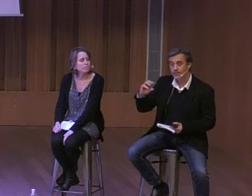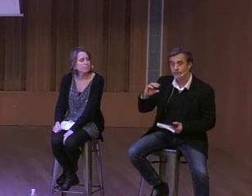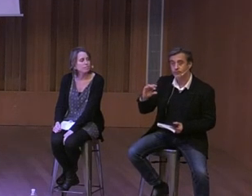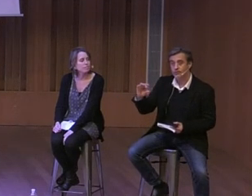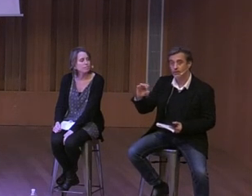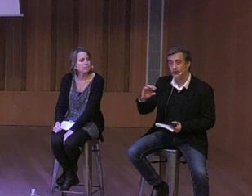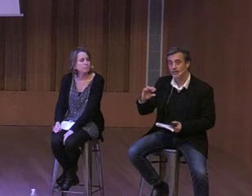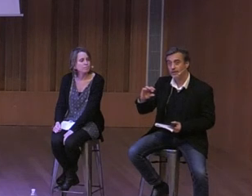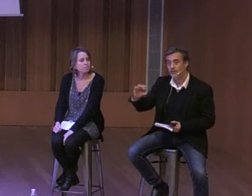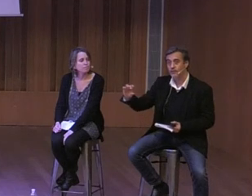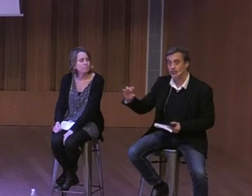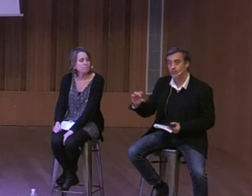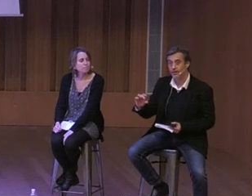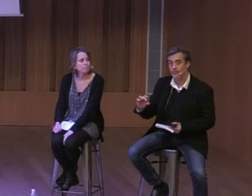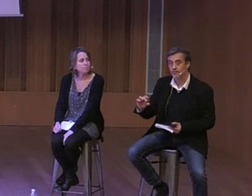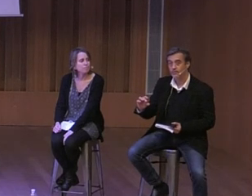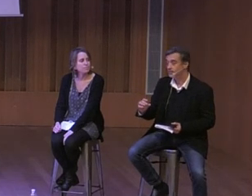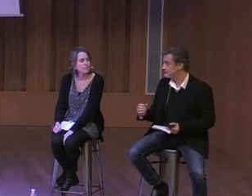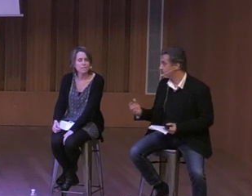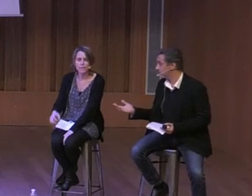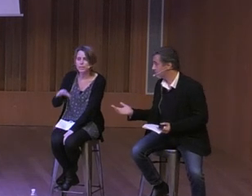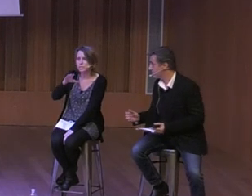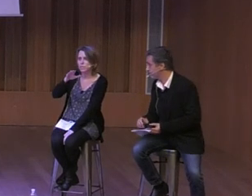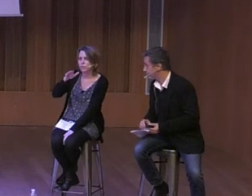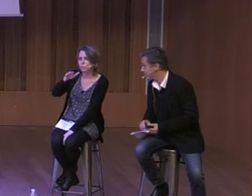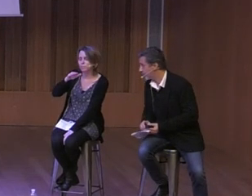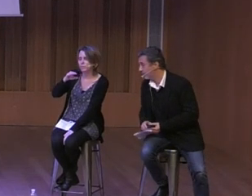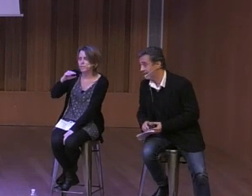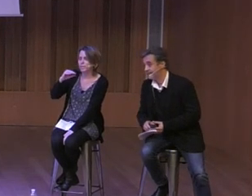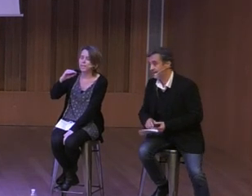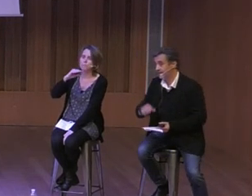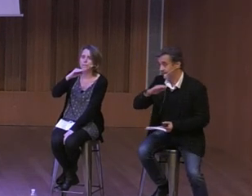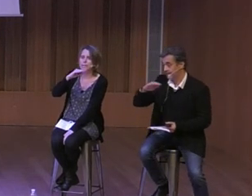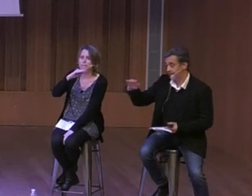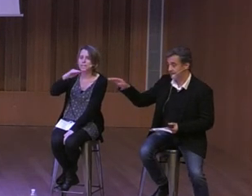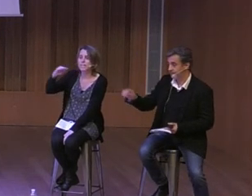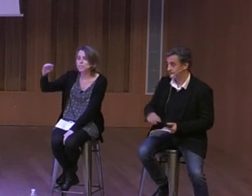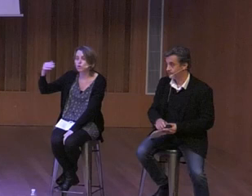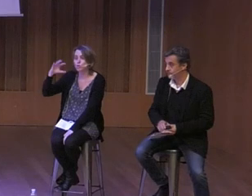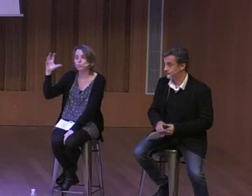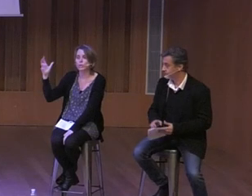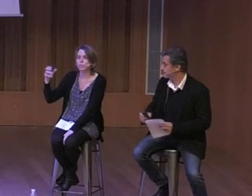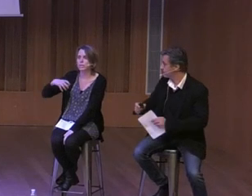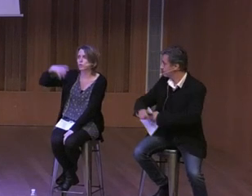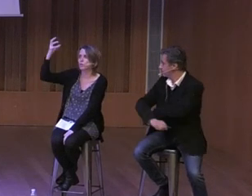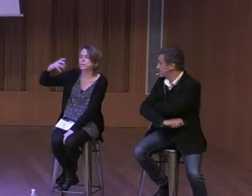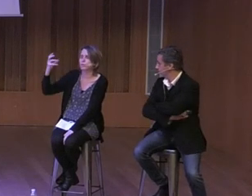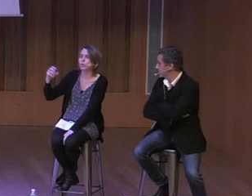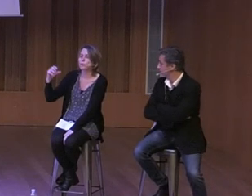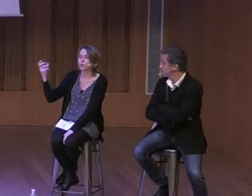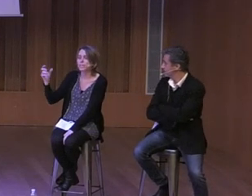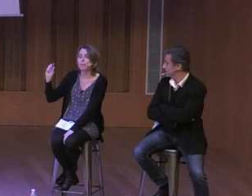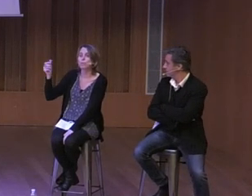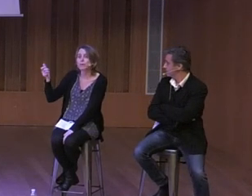modula en función de lo que tiene en su entorno inmediato. Sí, la idea es com respectar les alineacions contigües, és a dir, no